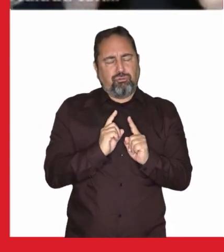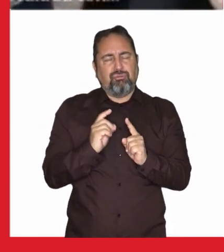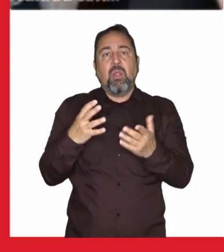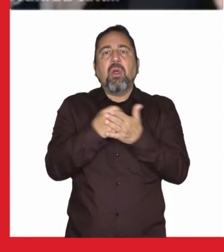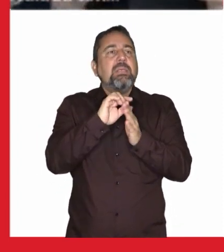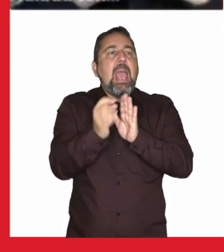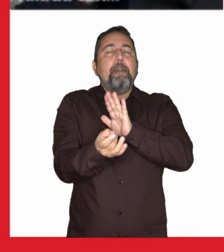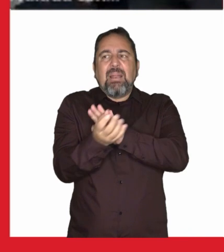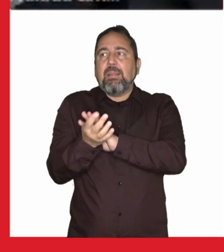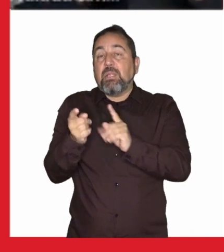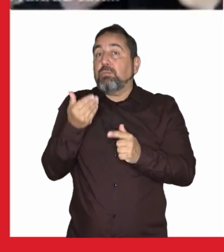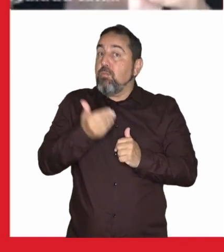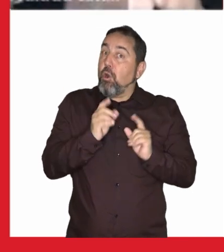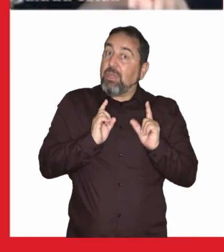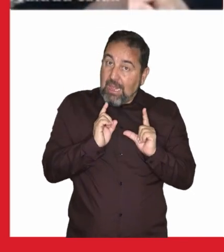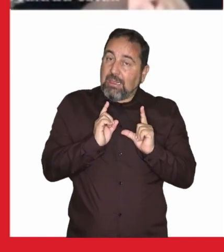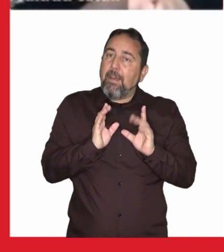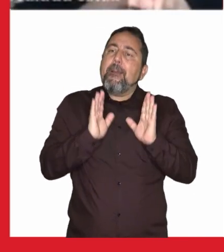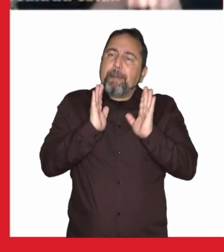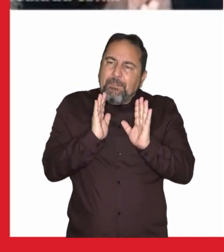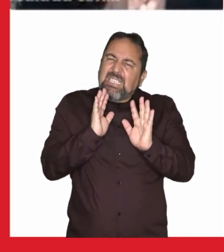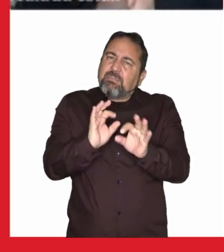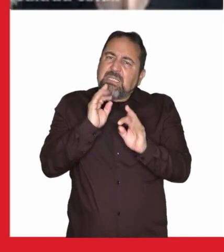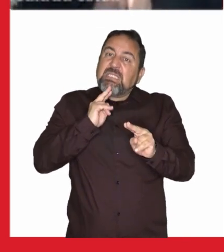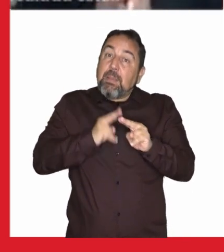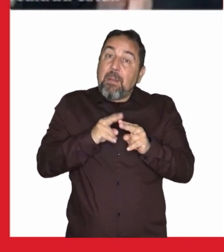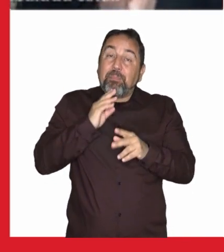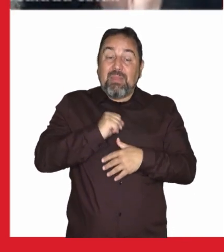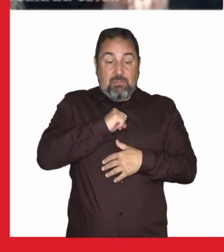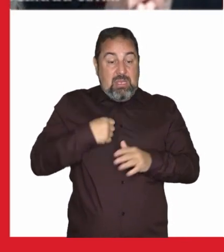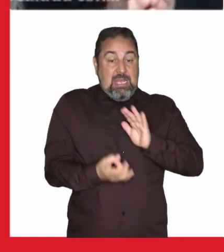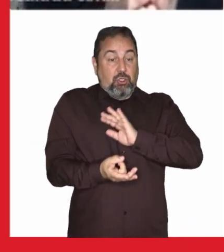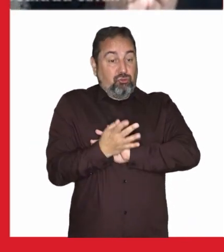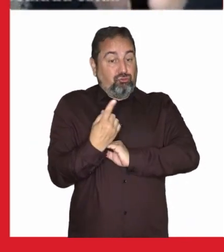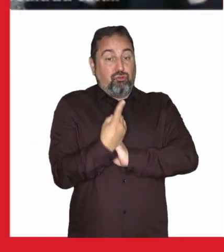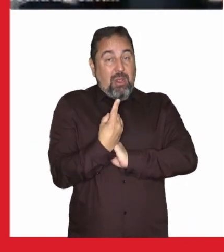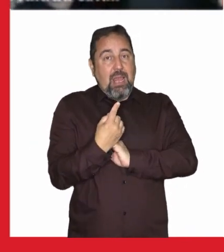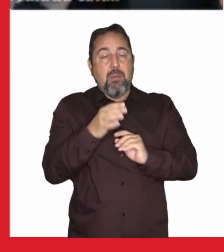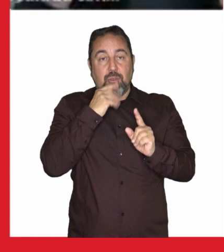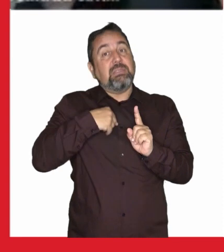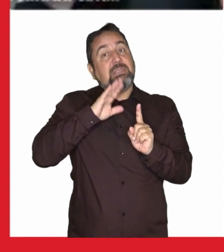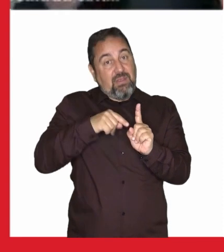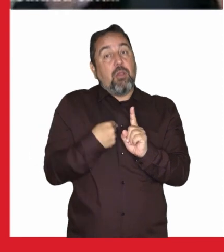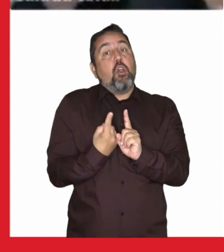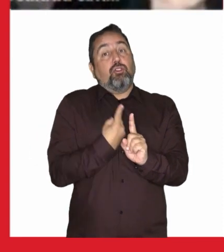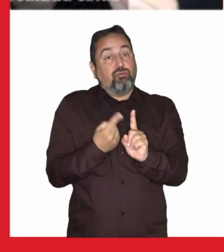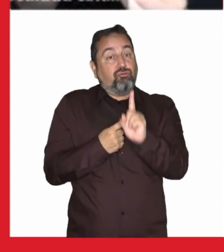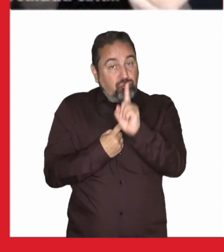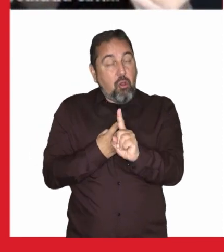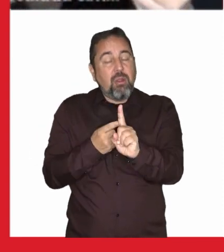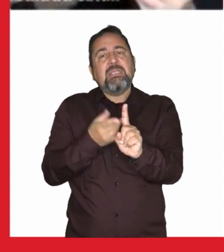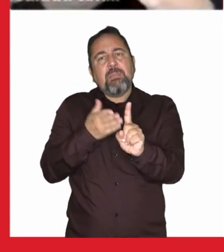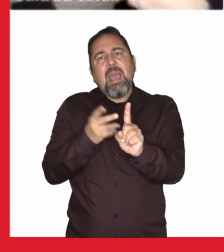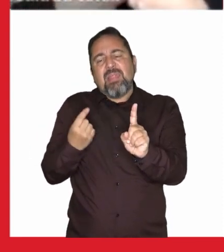supuesto, en todo tipo de emprendimiento sugerimos que esto es muy importante, pero específicamente en el emprendimiento solitario, por esa condición de